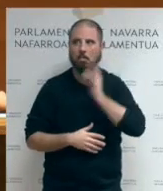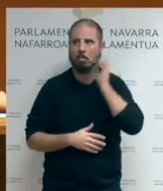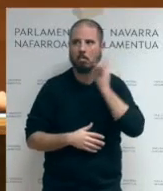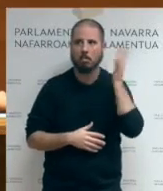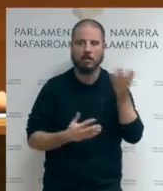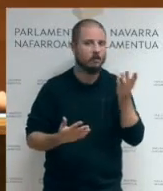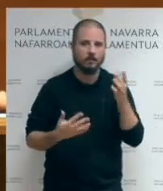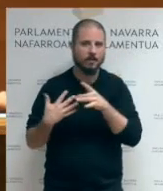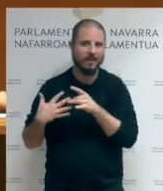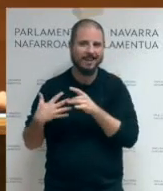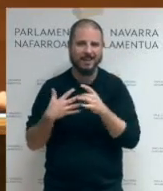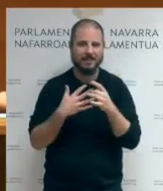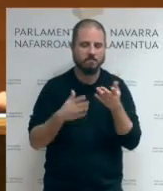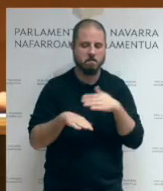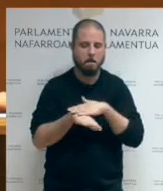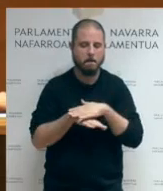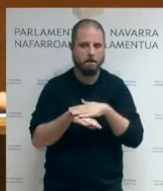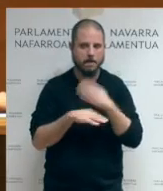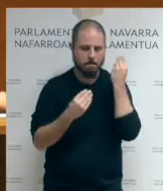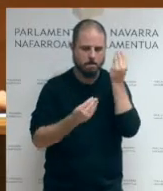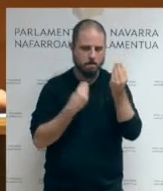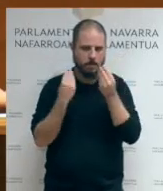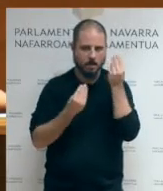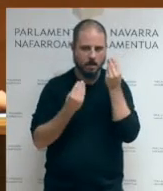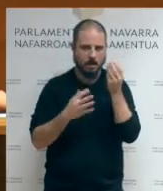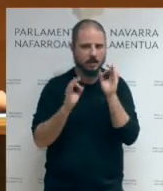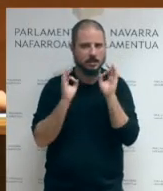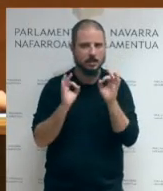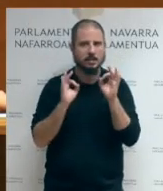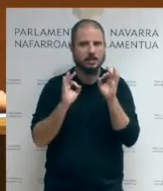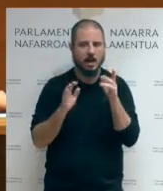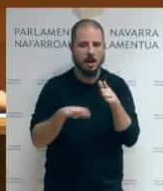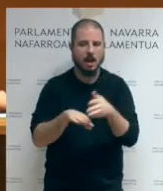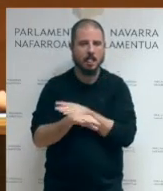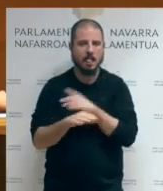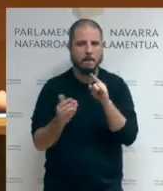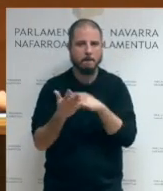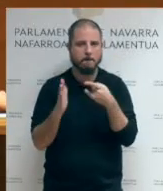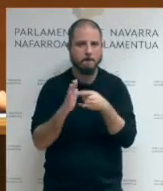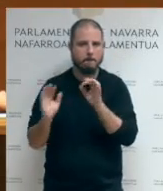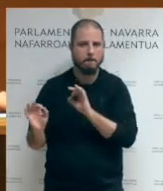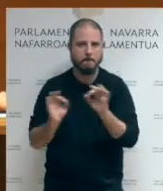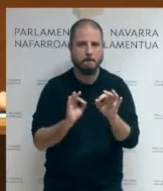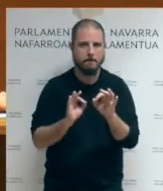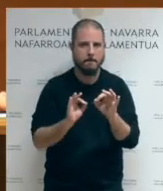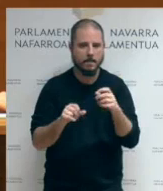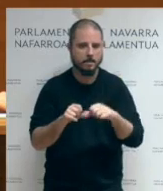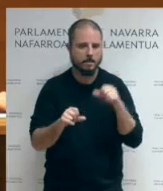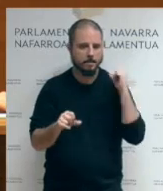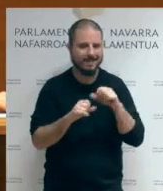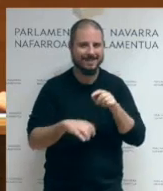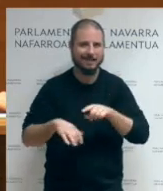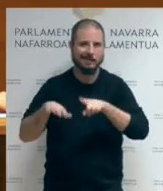sino sobre una base sólida, reflexionada y pensada. Esto es, sobre un plan. Se ha avanzado muchísimo con esos 62